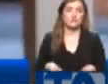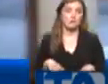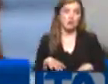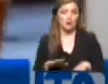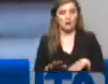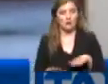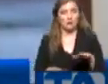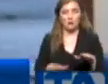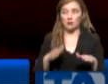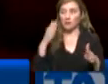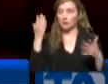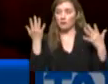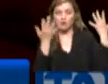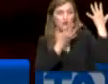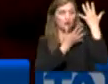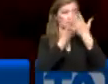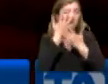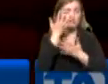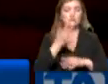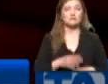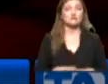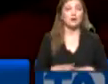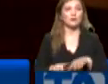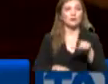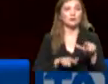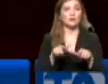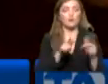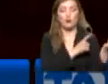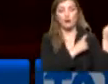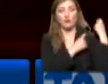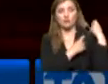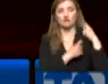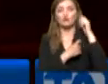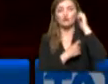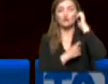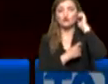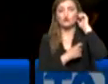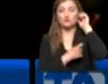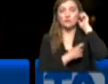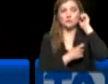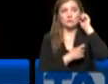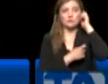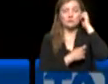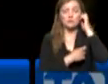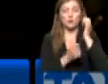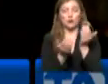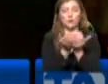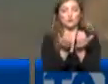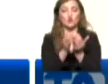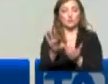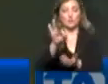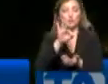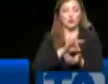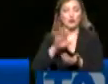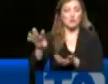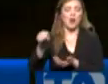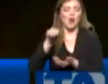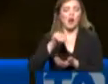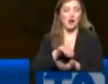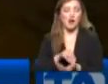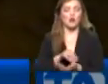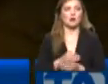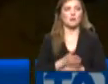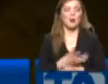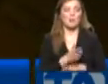evidentemente desorientados y en muchas ocasiones cargando un saco, pues es la mejor hora para entre la basura reciclar. En la 14 y